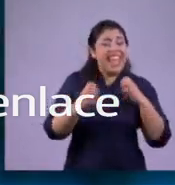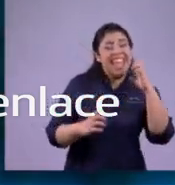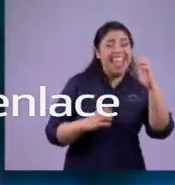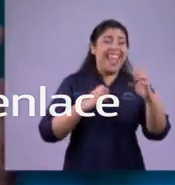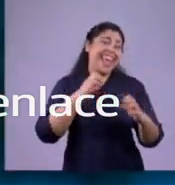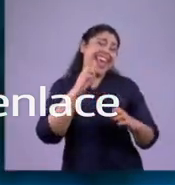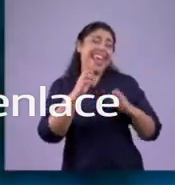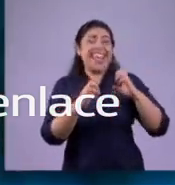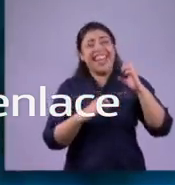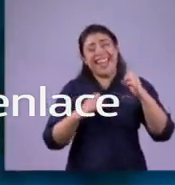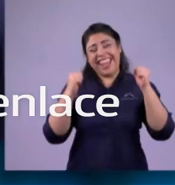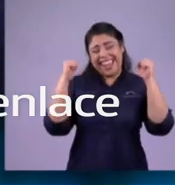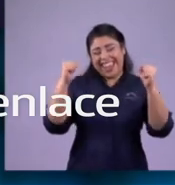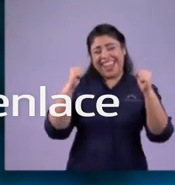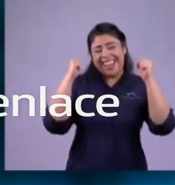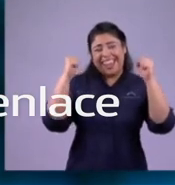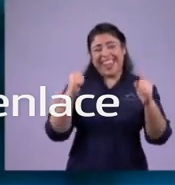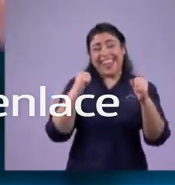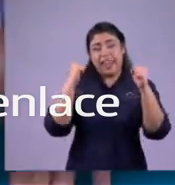medios